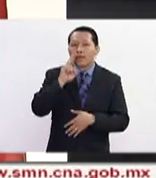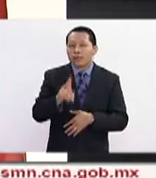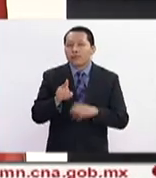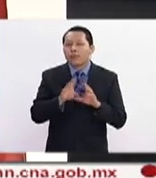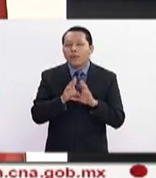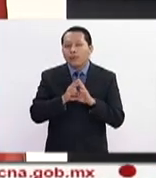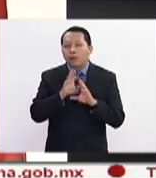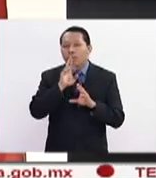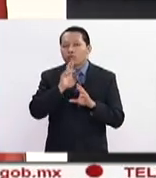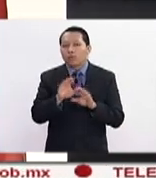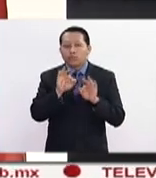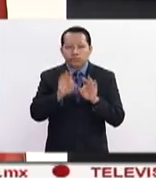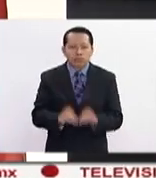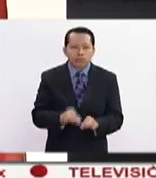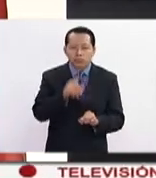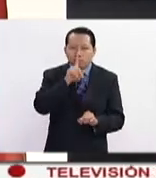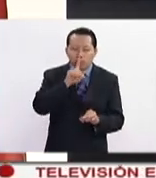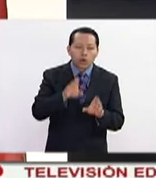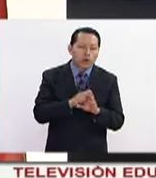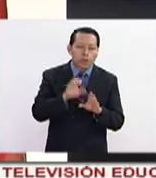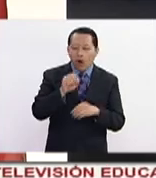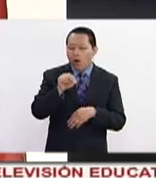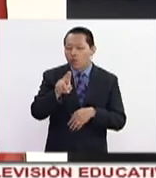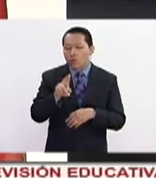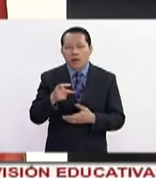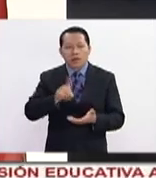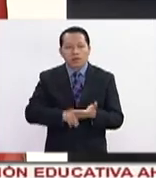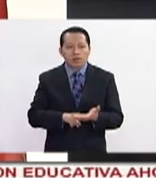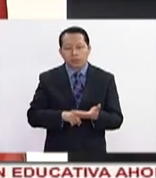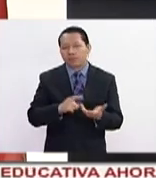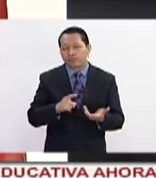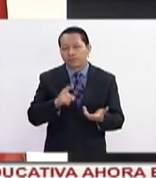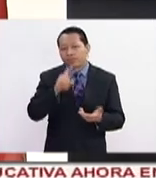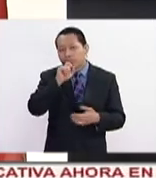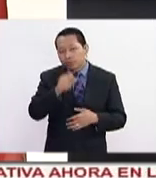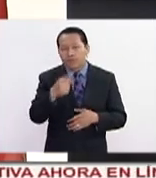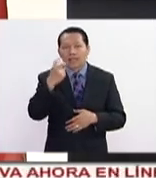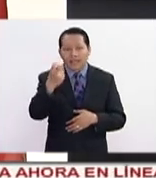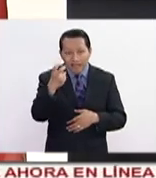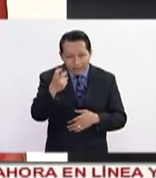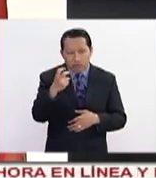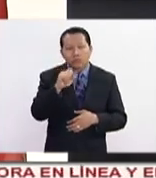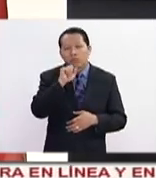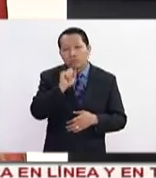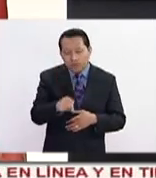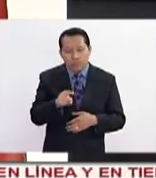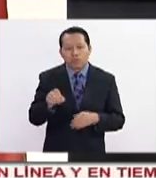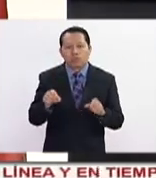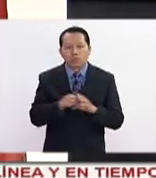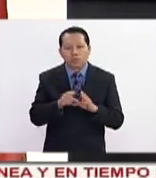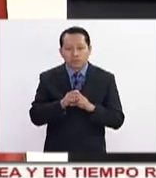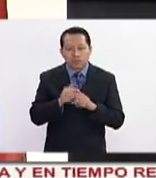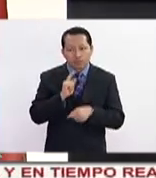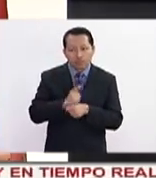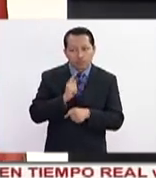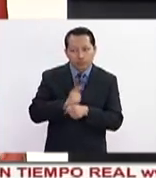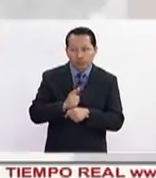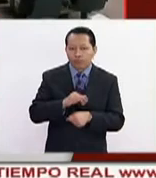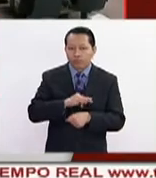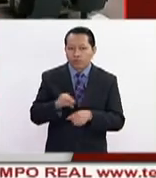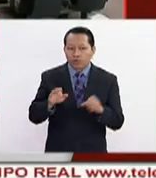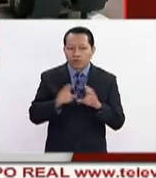no han sido efectivos en el marco de Naciones Unidas. Entonces, de ahí partimos y nos podemos dar cuenta que